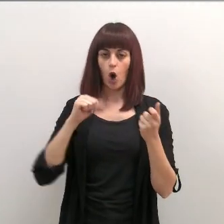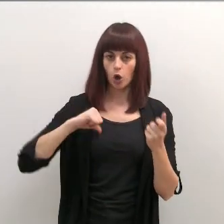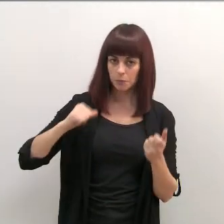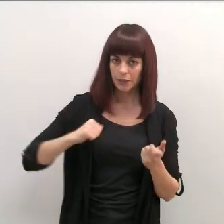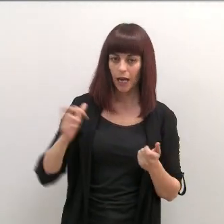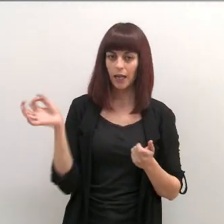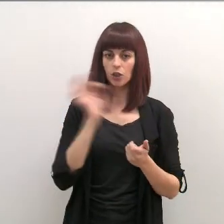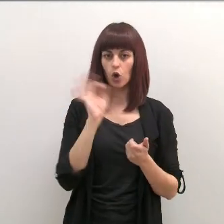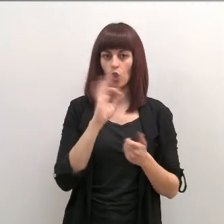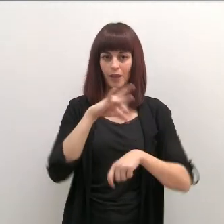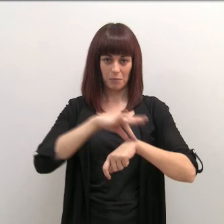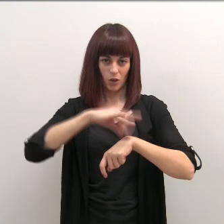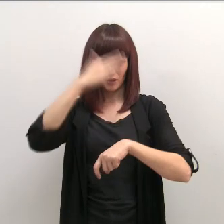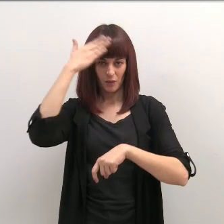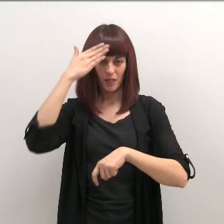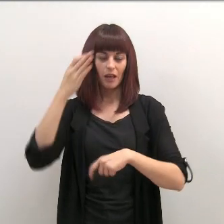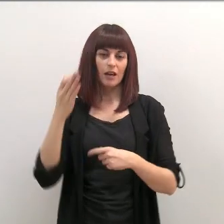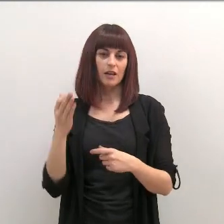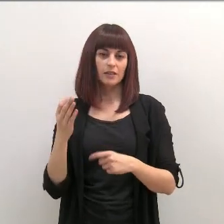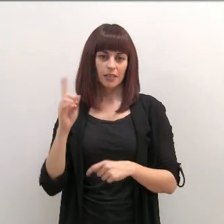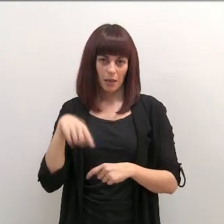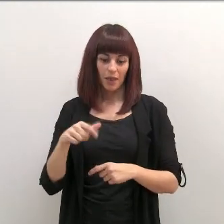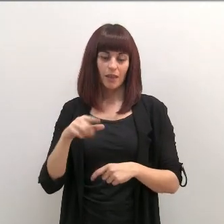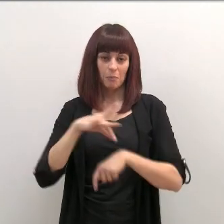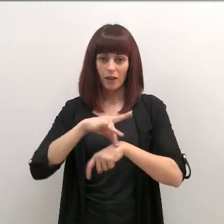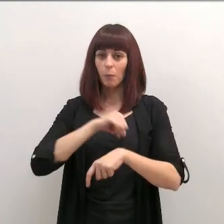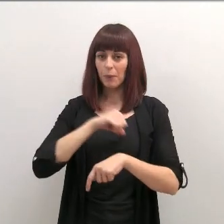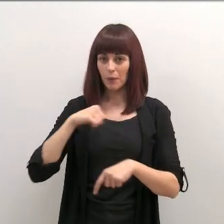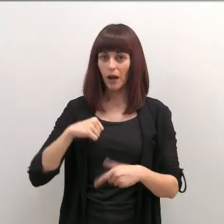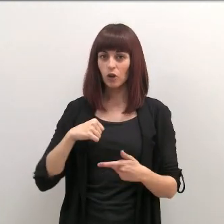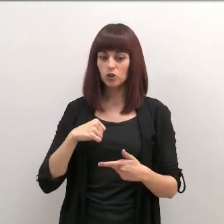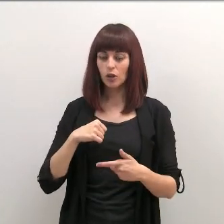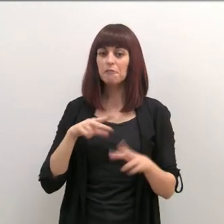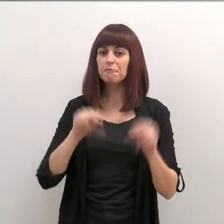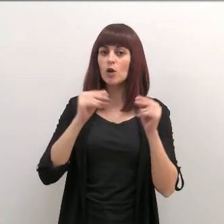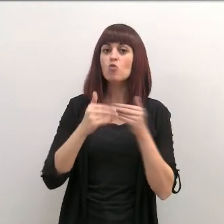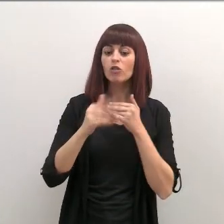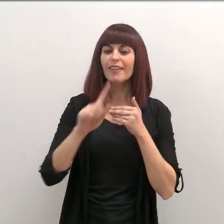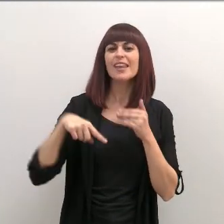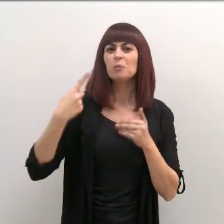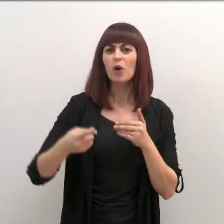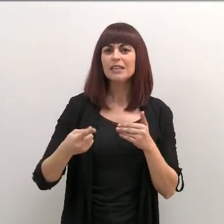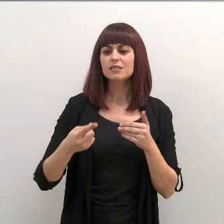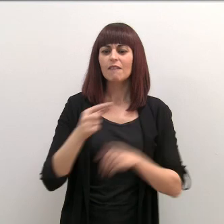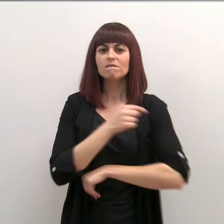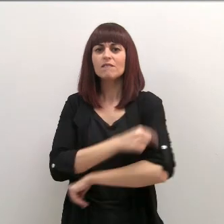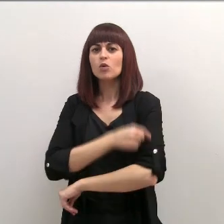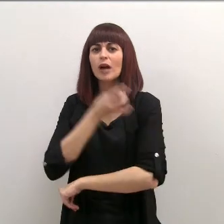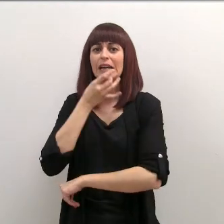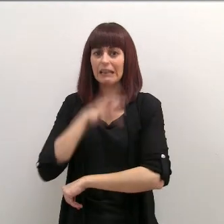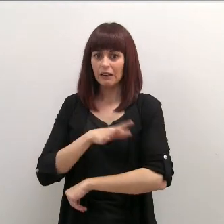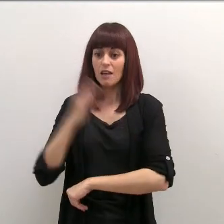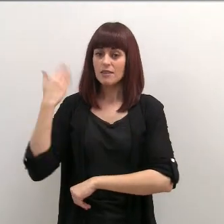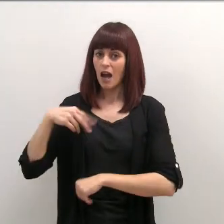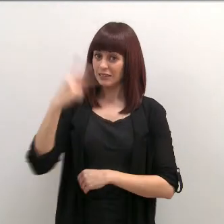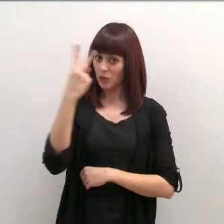hospitales como de primaria y de la privada, y qué viene después, es decir, si después ya hay que empezar con